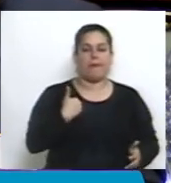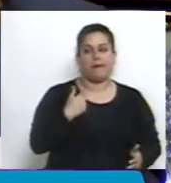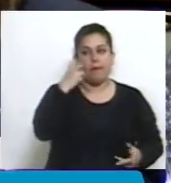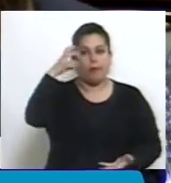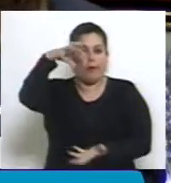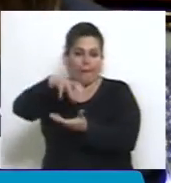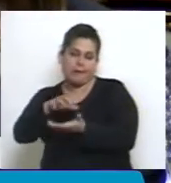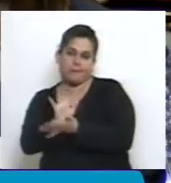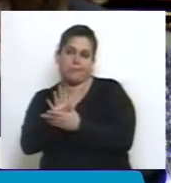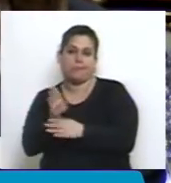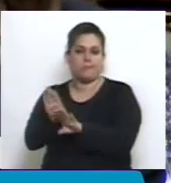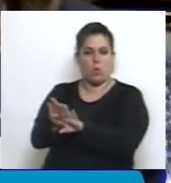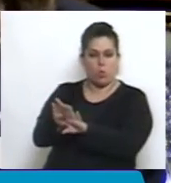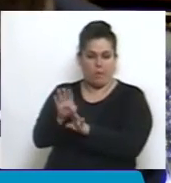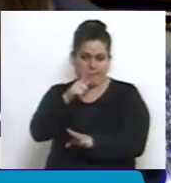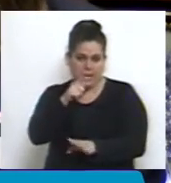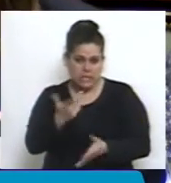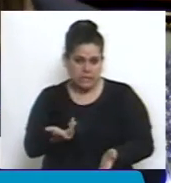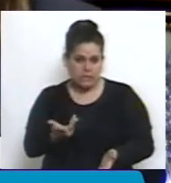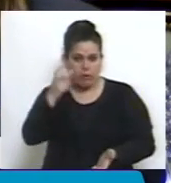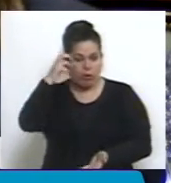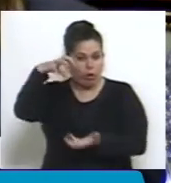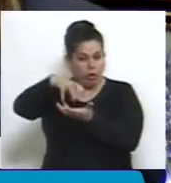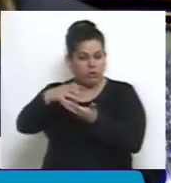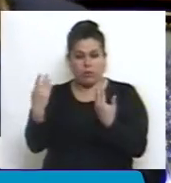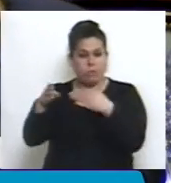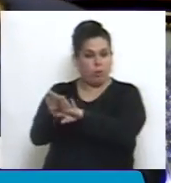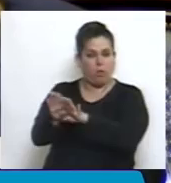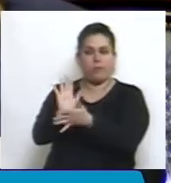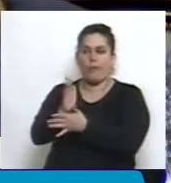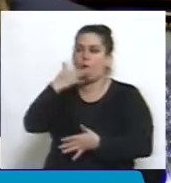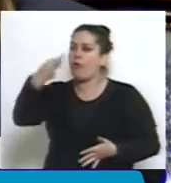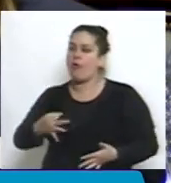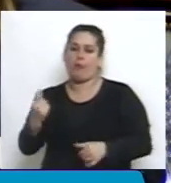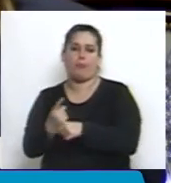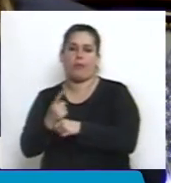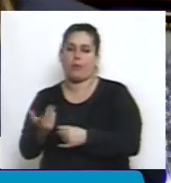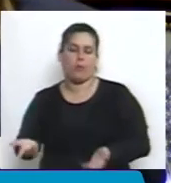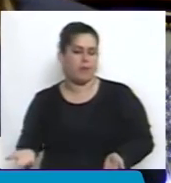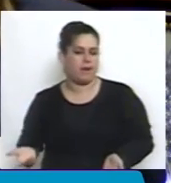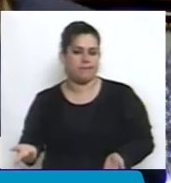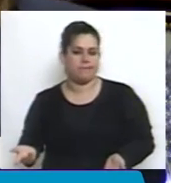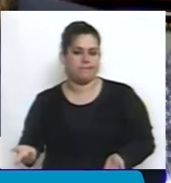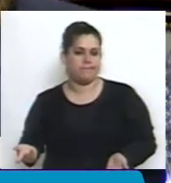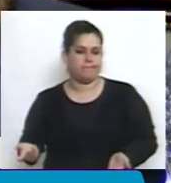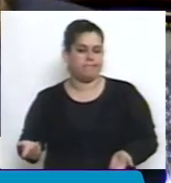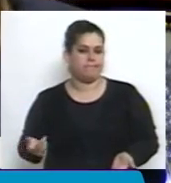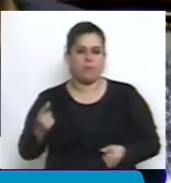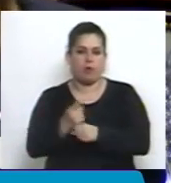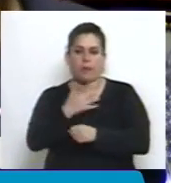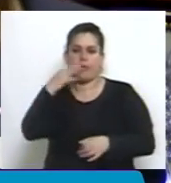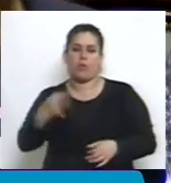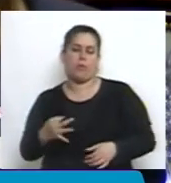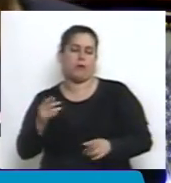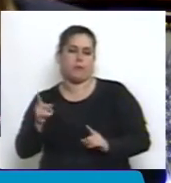Congreso está cerrado y donde el Congreso de la Nación no puede cumplir con lo que le